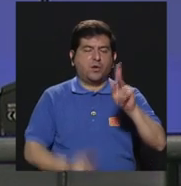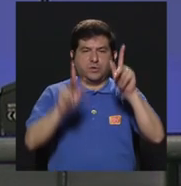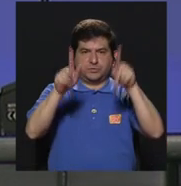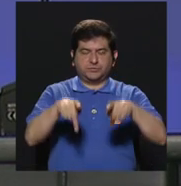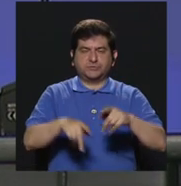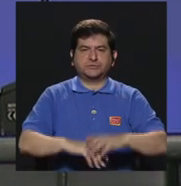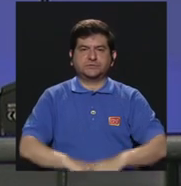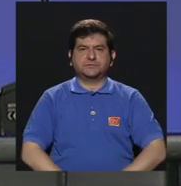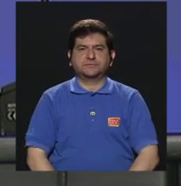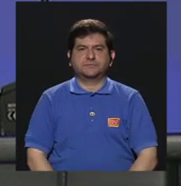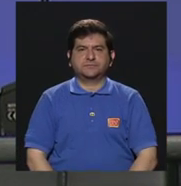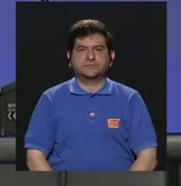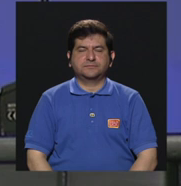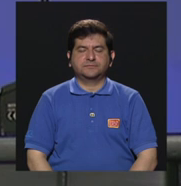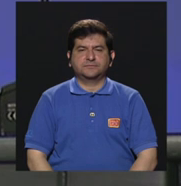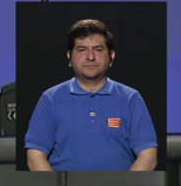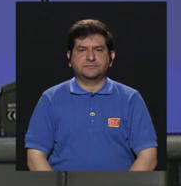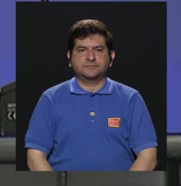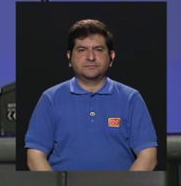personas.